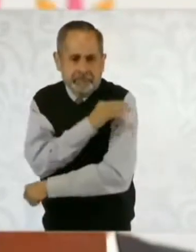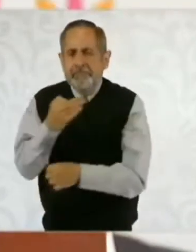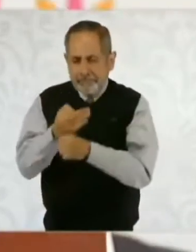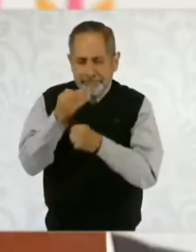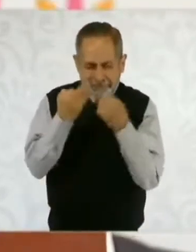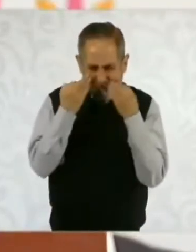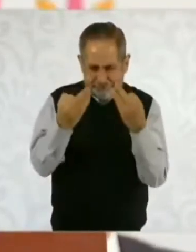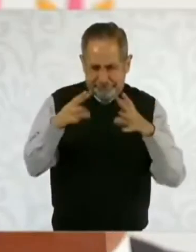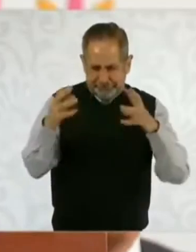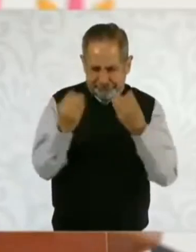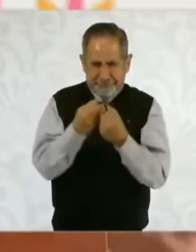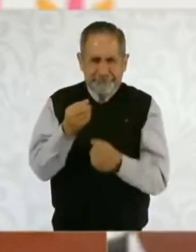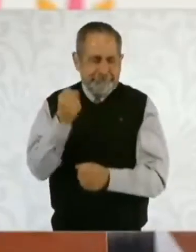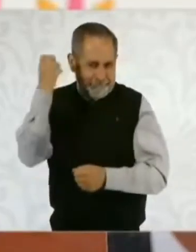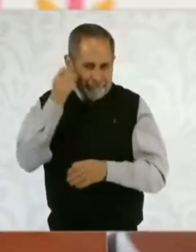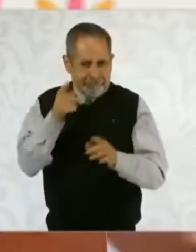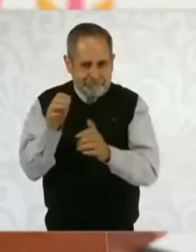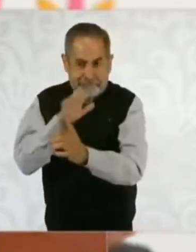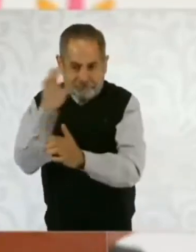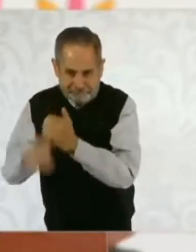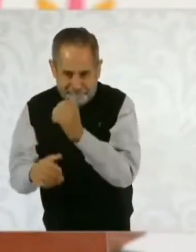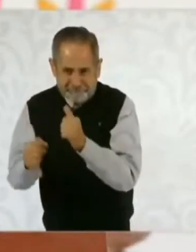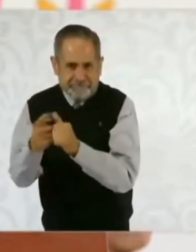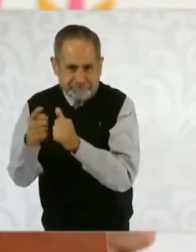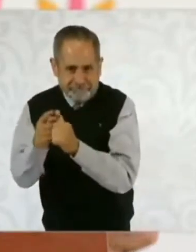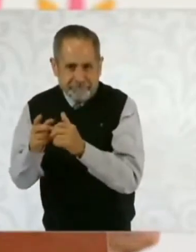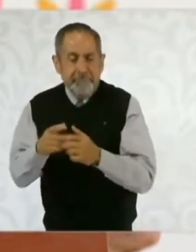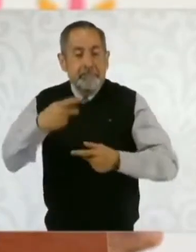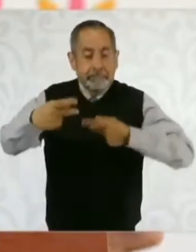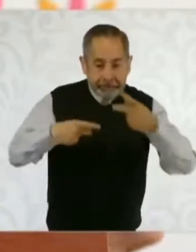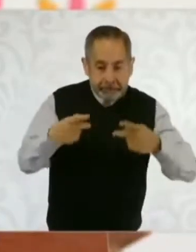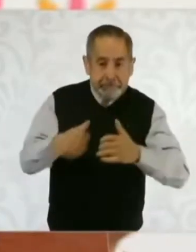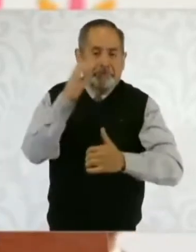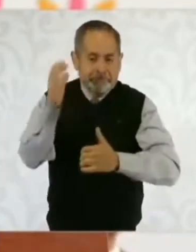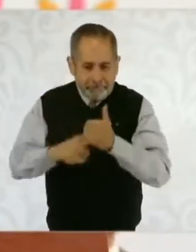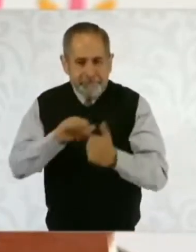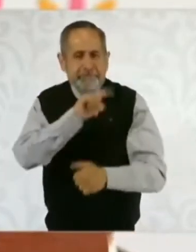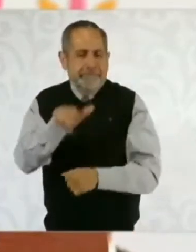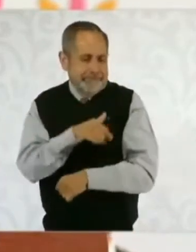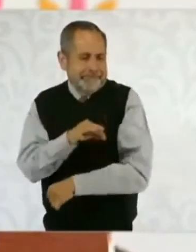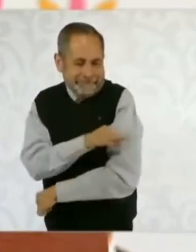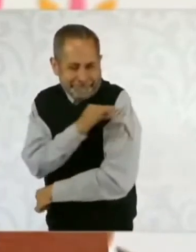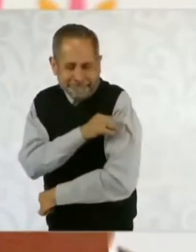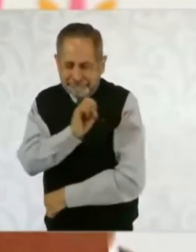Aquí lo vamos a hacer en la conferencia, pero terminando las preguntas. Adelante.